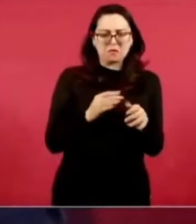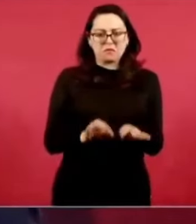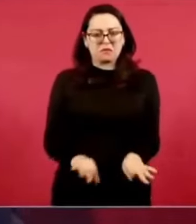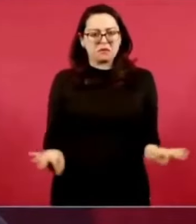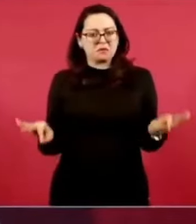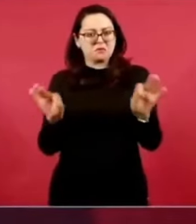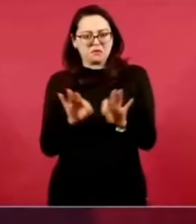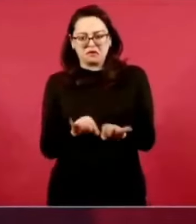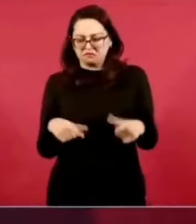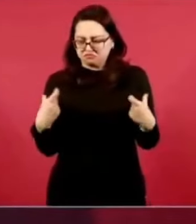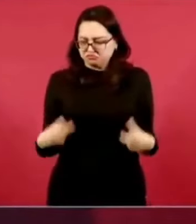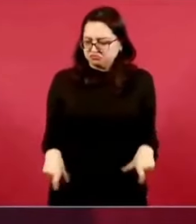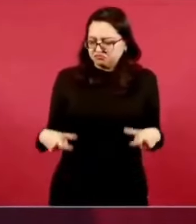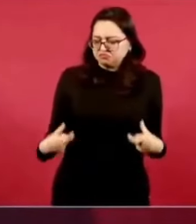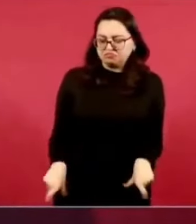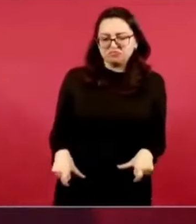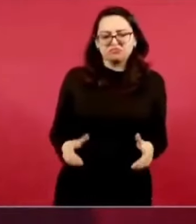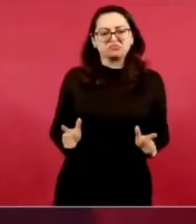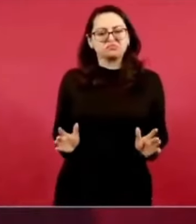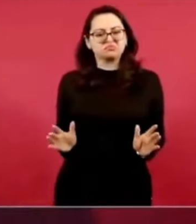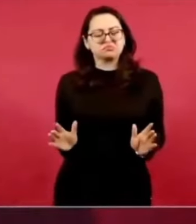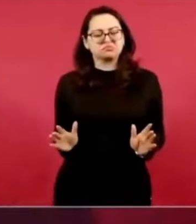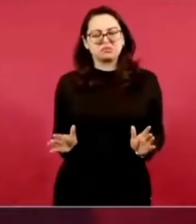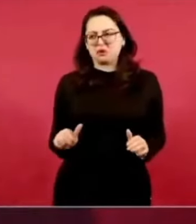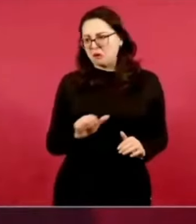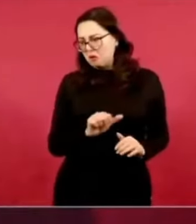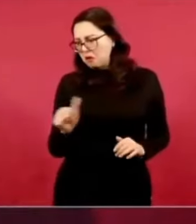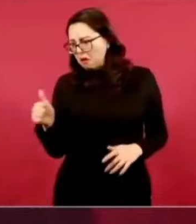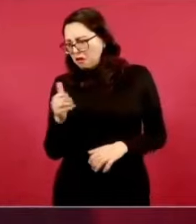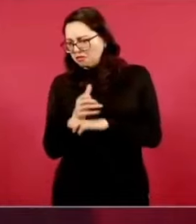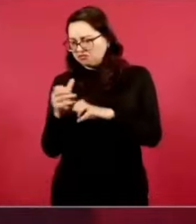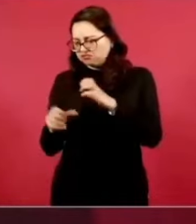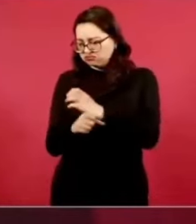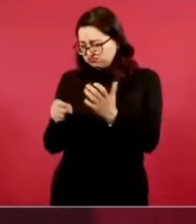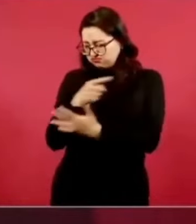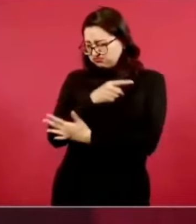poderoso caballero, don dinero.